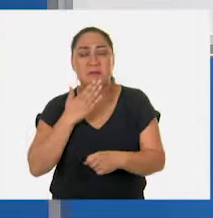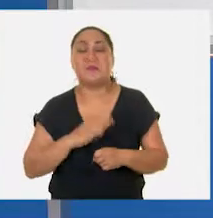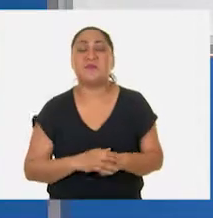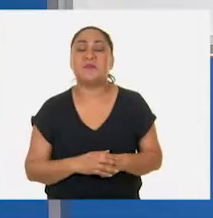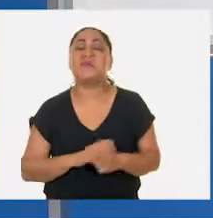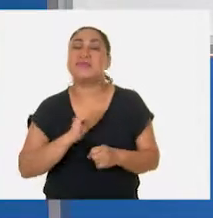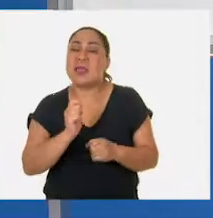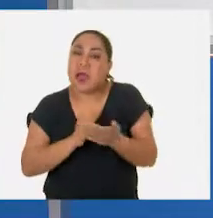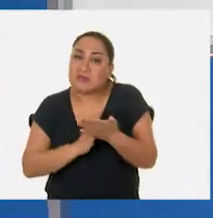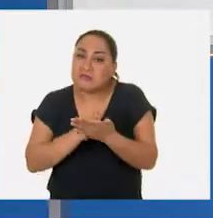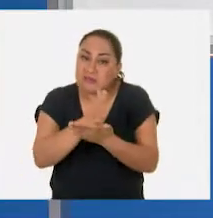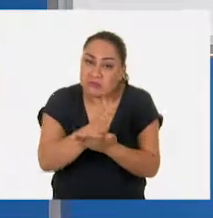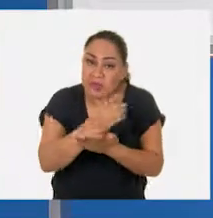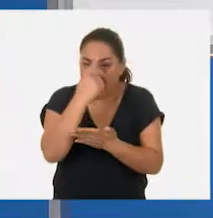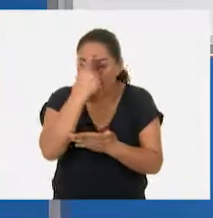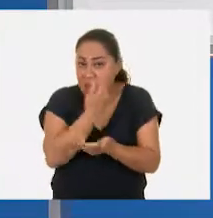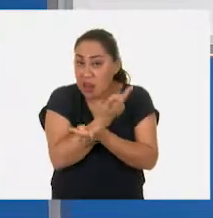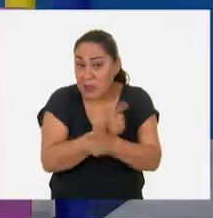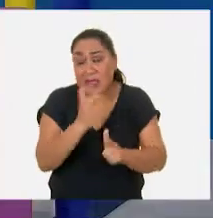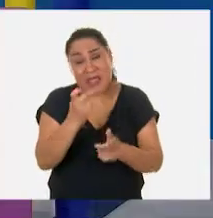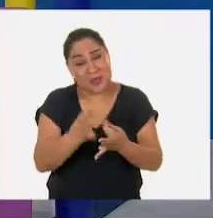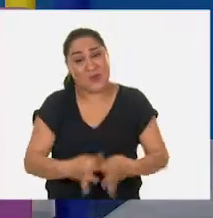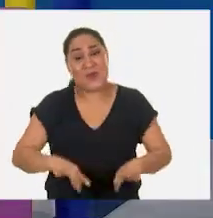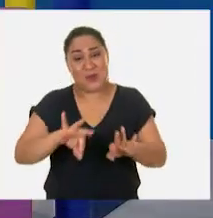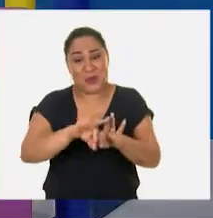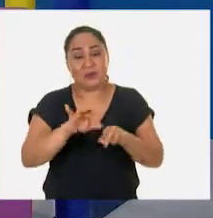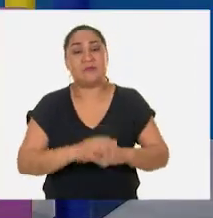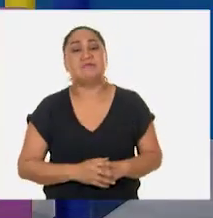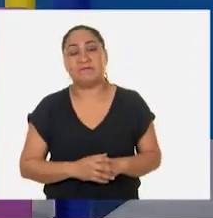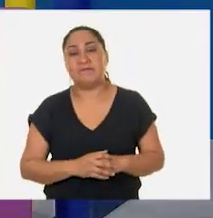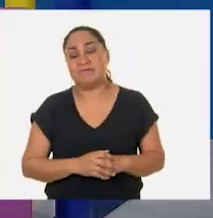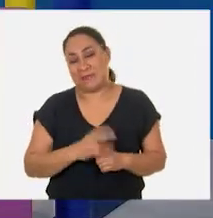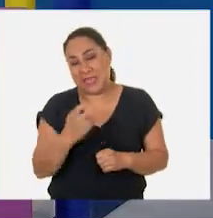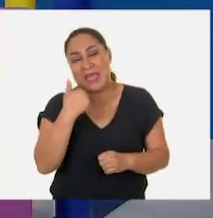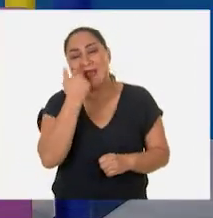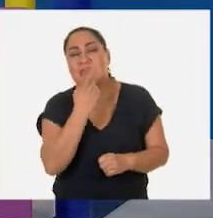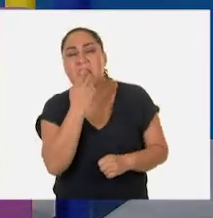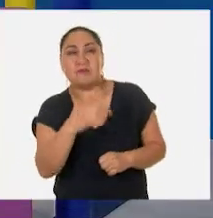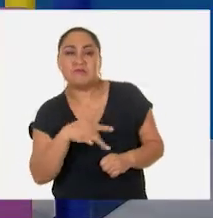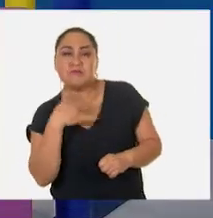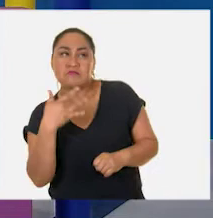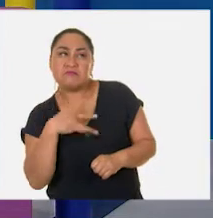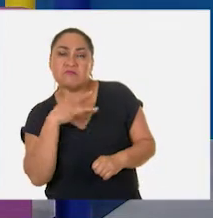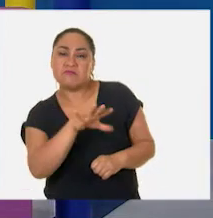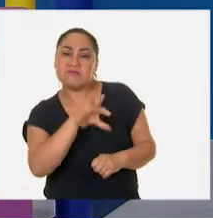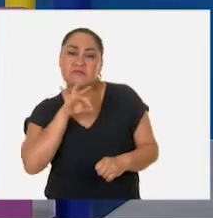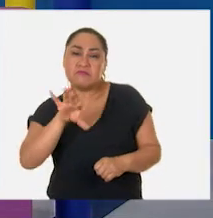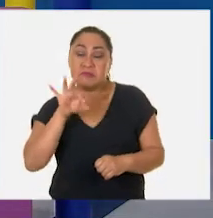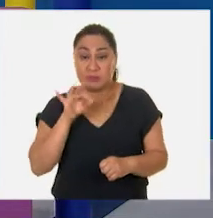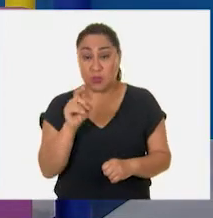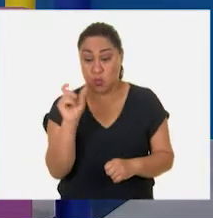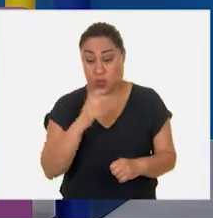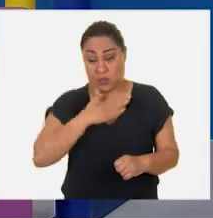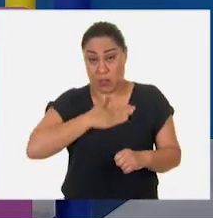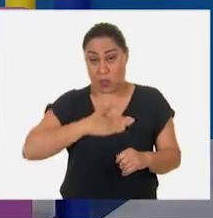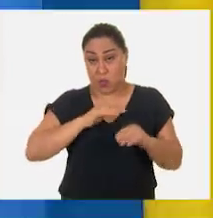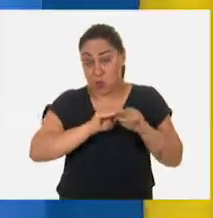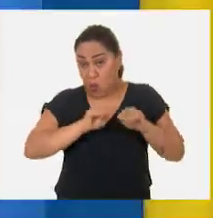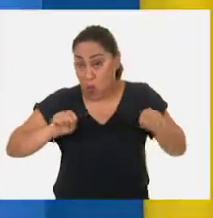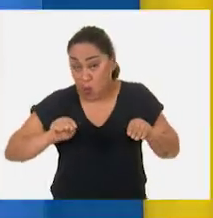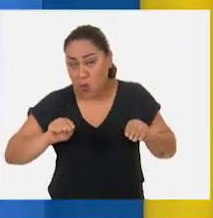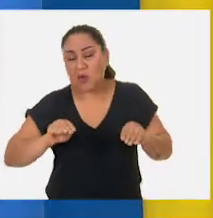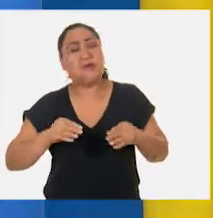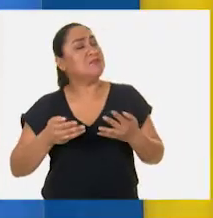las libertades es fundamental. Eso se llama disentir. Y es que en una democracia siempre será,